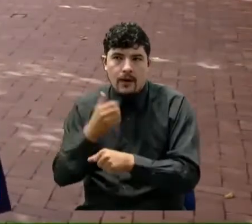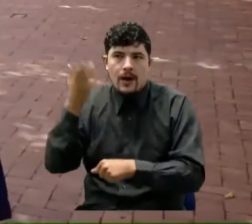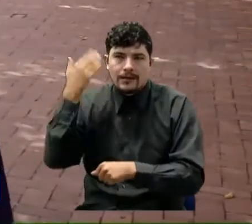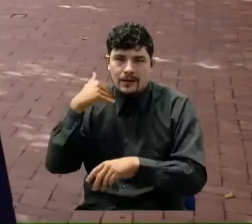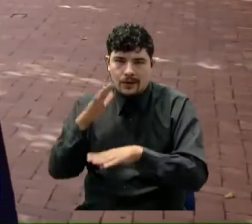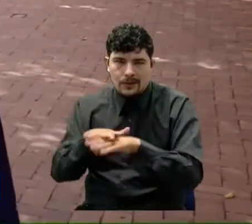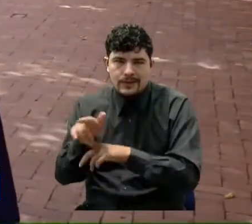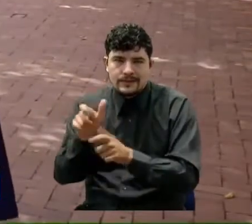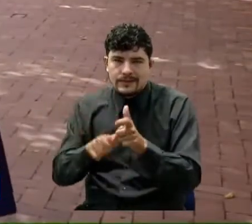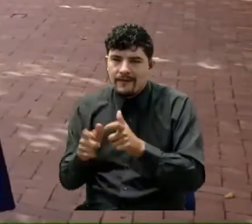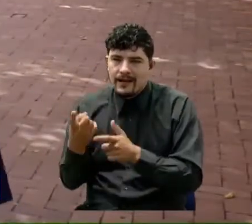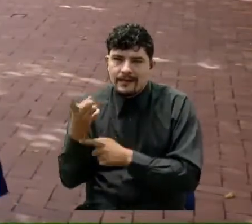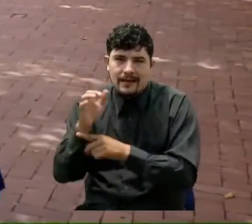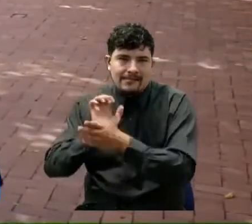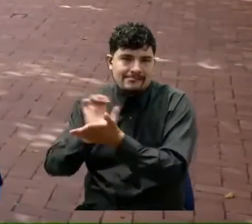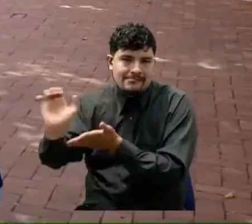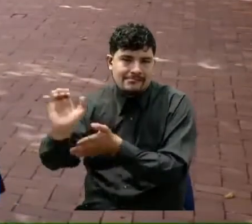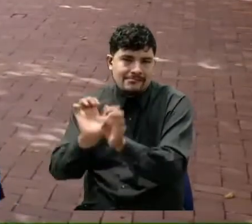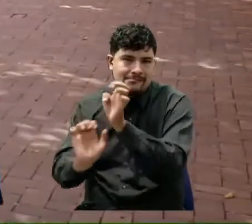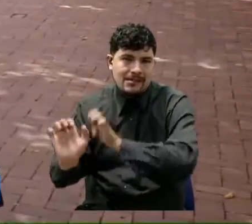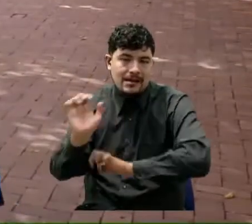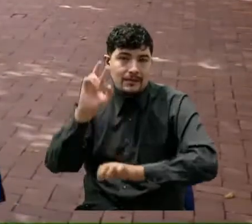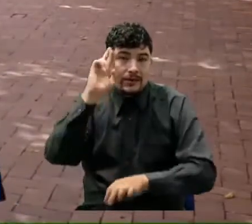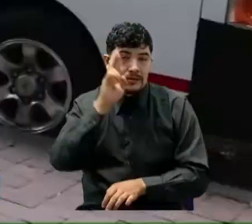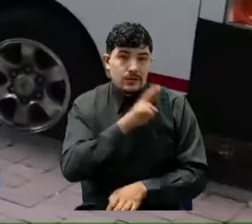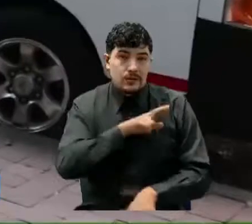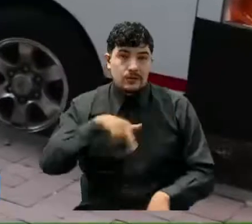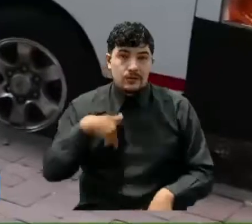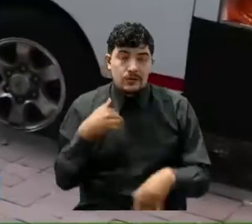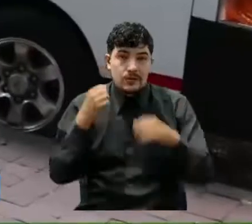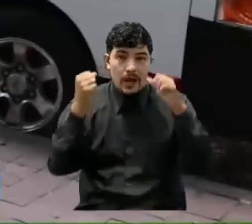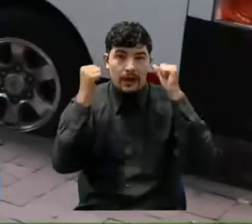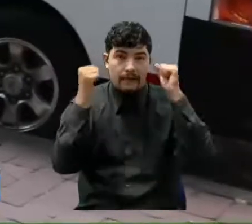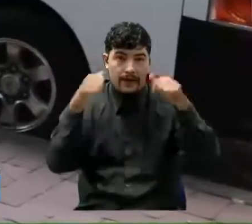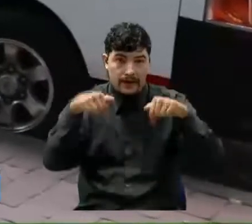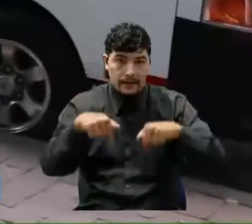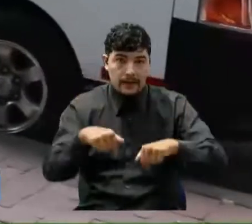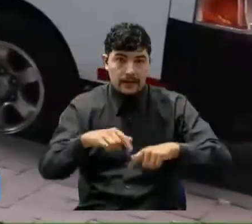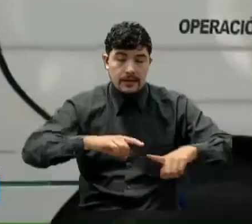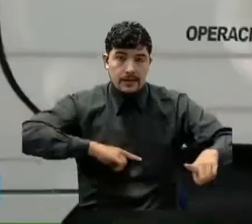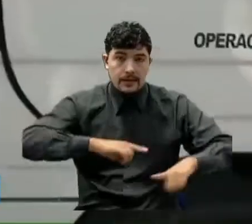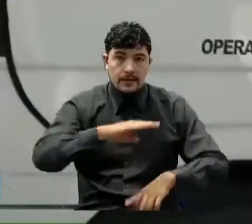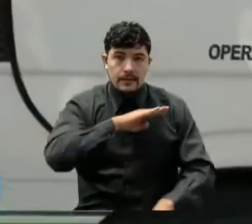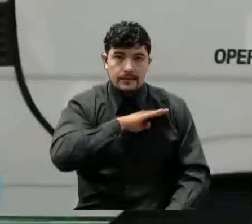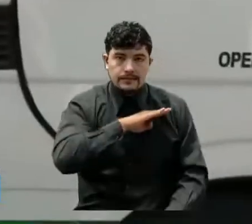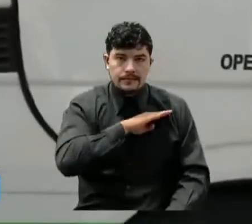nosotros, en ese afán que tiene esta administración en la